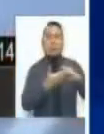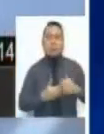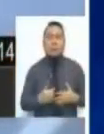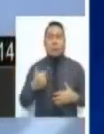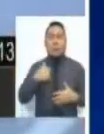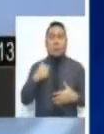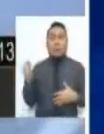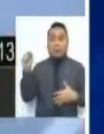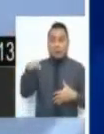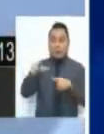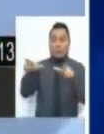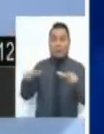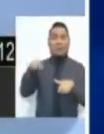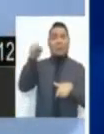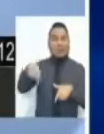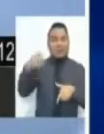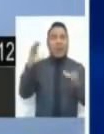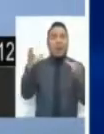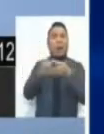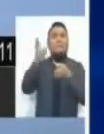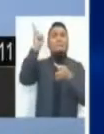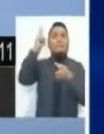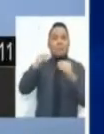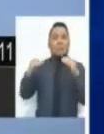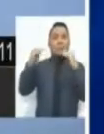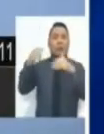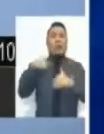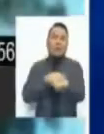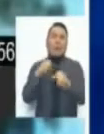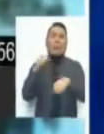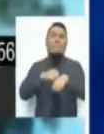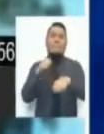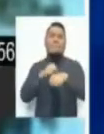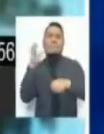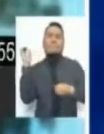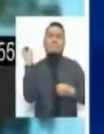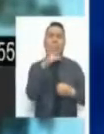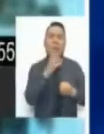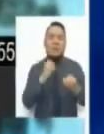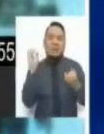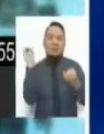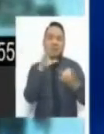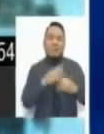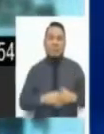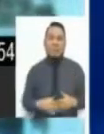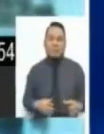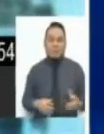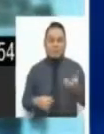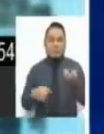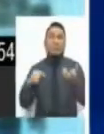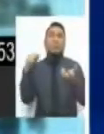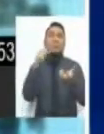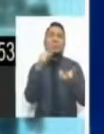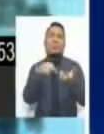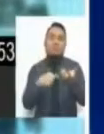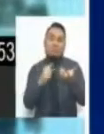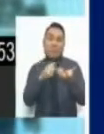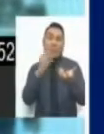Kurt Burneo, sale a desmentirla abiertamente. Yo creo que para ese detalle tendría que venir Keiko. No va a venir nunca. Para